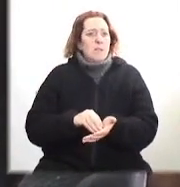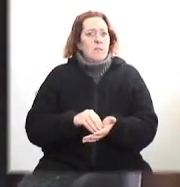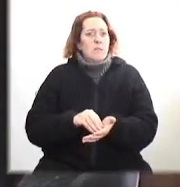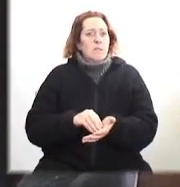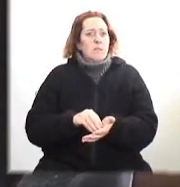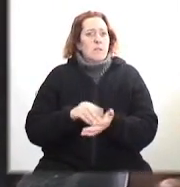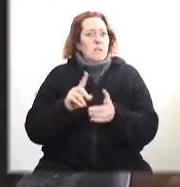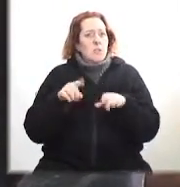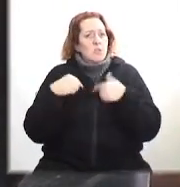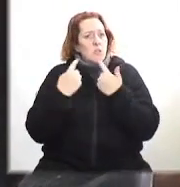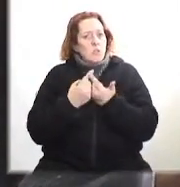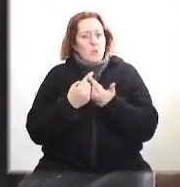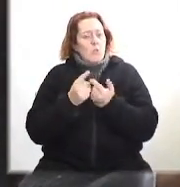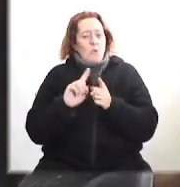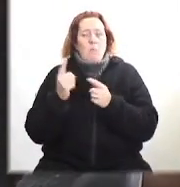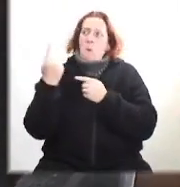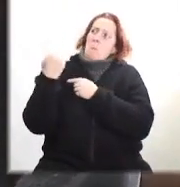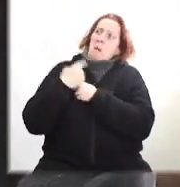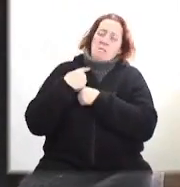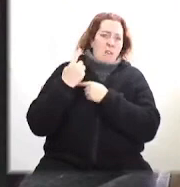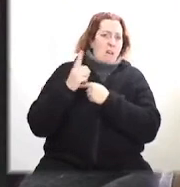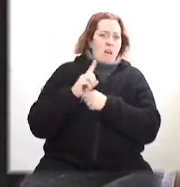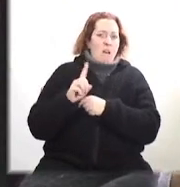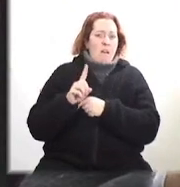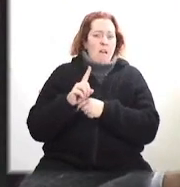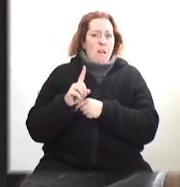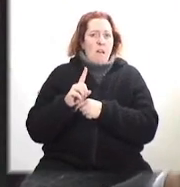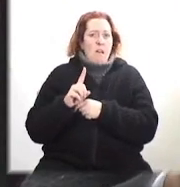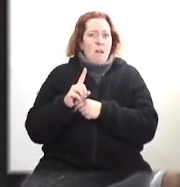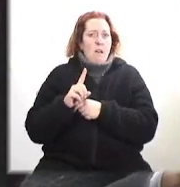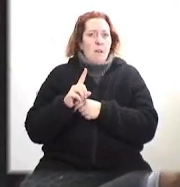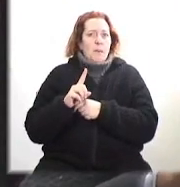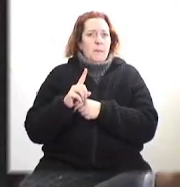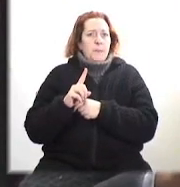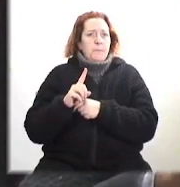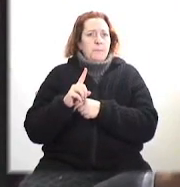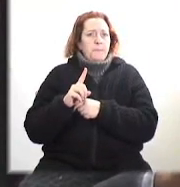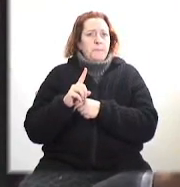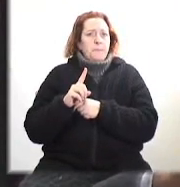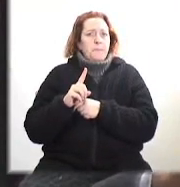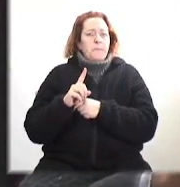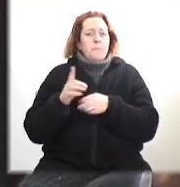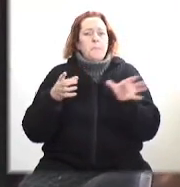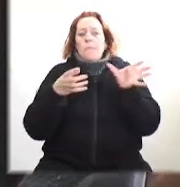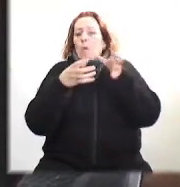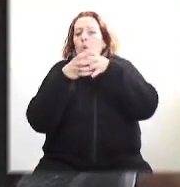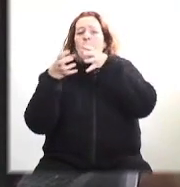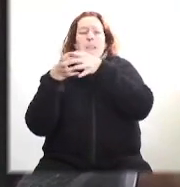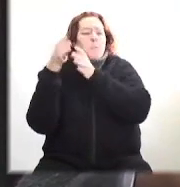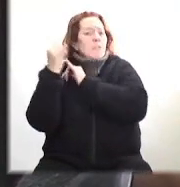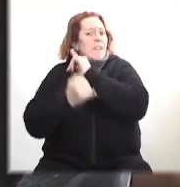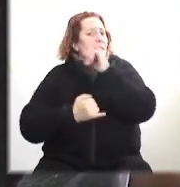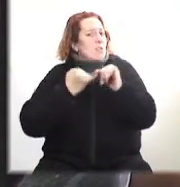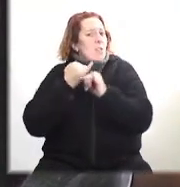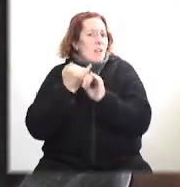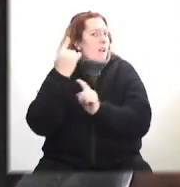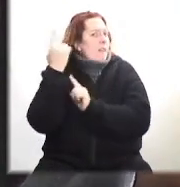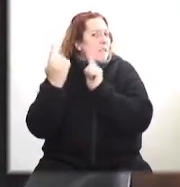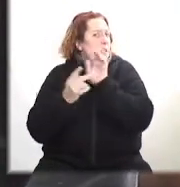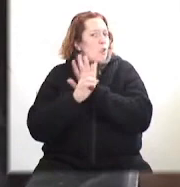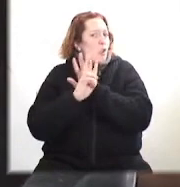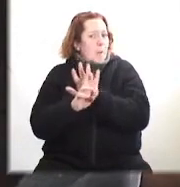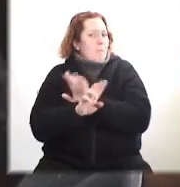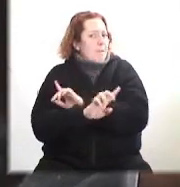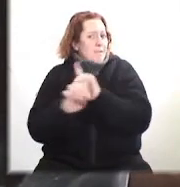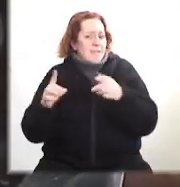a sentir mandatados por organismos internacionales que a veces no